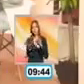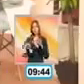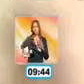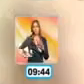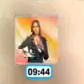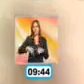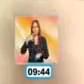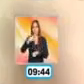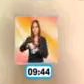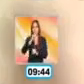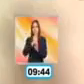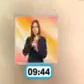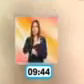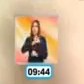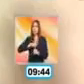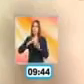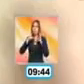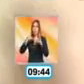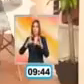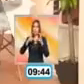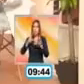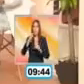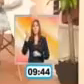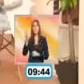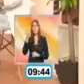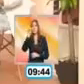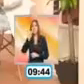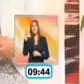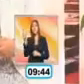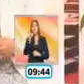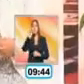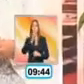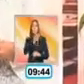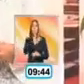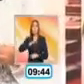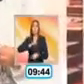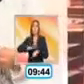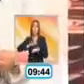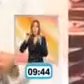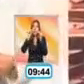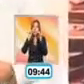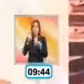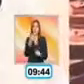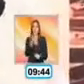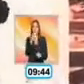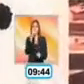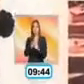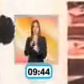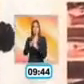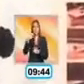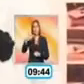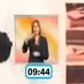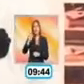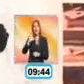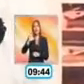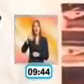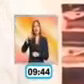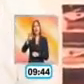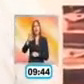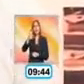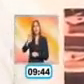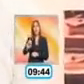muy peligrosas, que debemos tener mucho cuidado y que particularmente las mujeres debemos poner atención en esto. La primera es el hackeo.